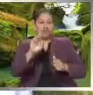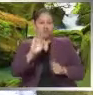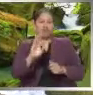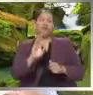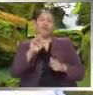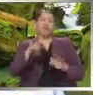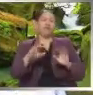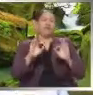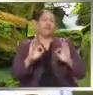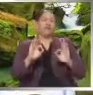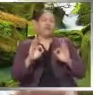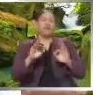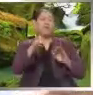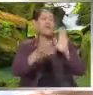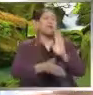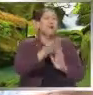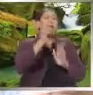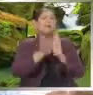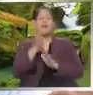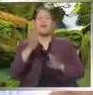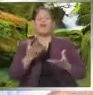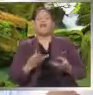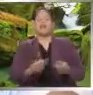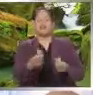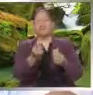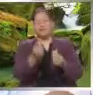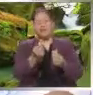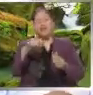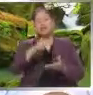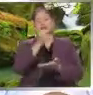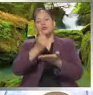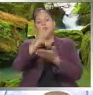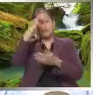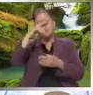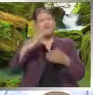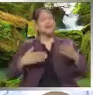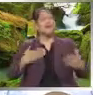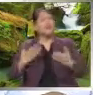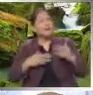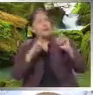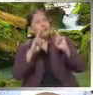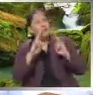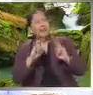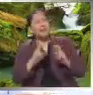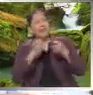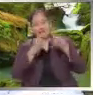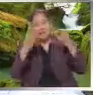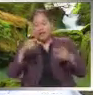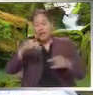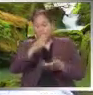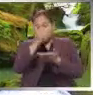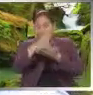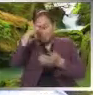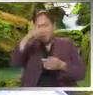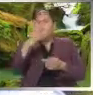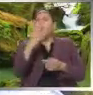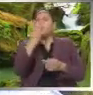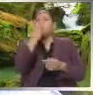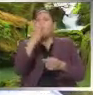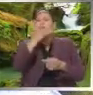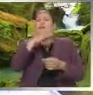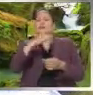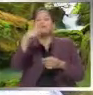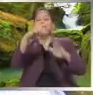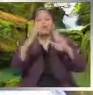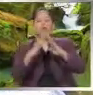riquísima. No tiene por qué salir y gastar, siendo la Ciudad de México tan divertida. Y además, en la Ciudad de México usted está festejando en su